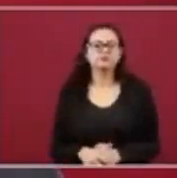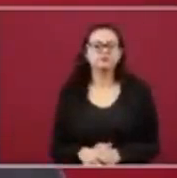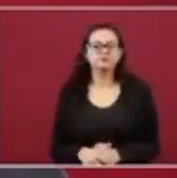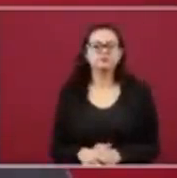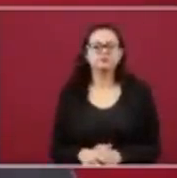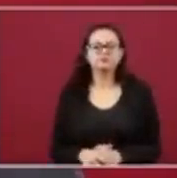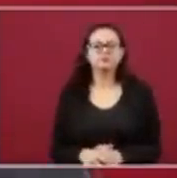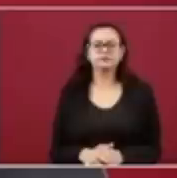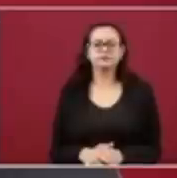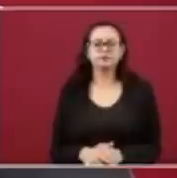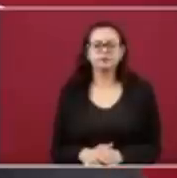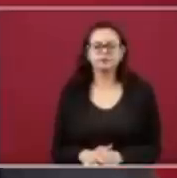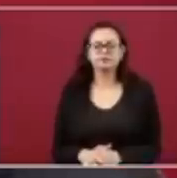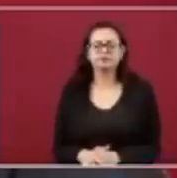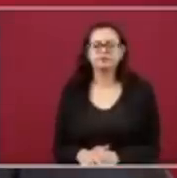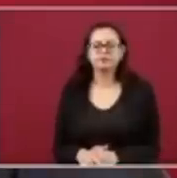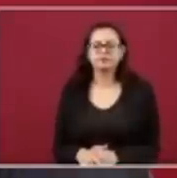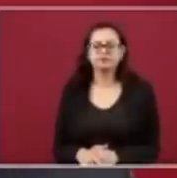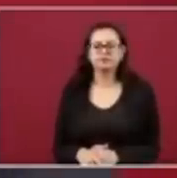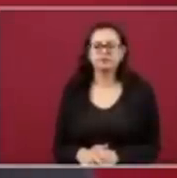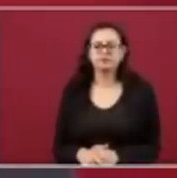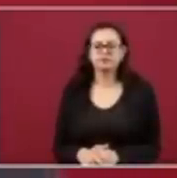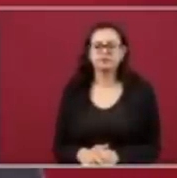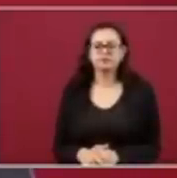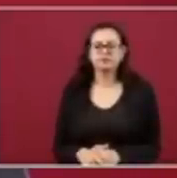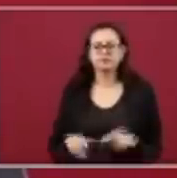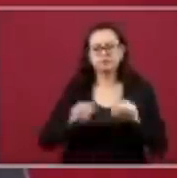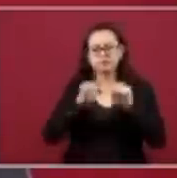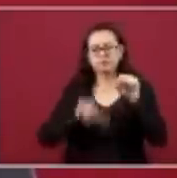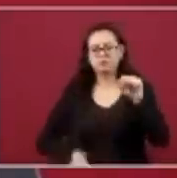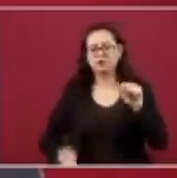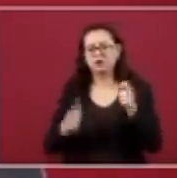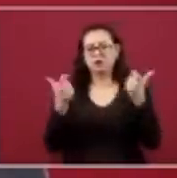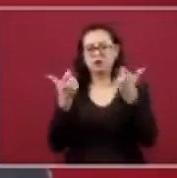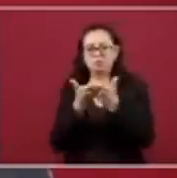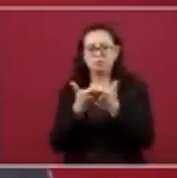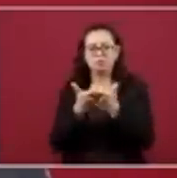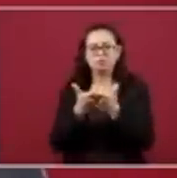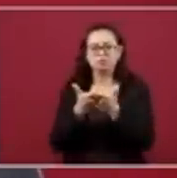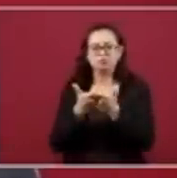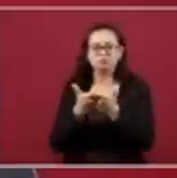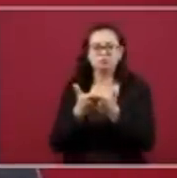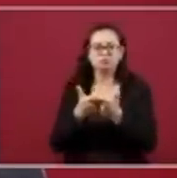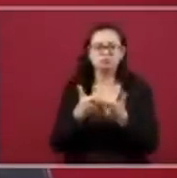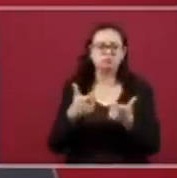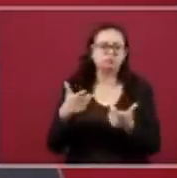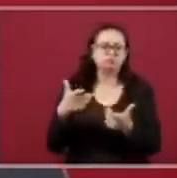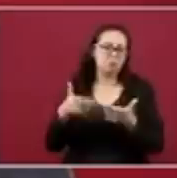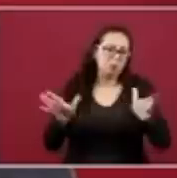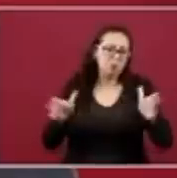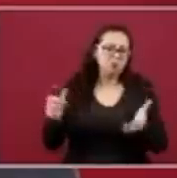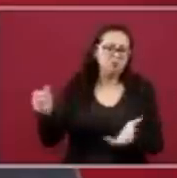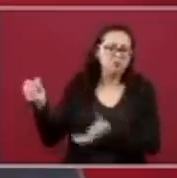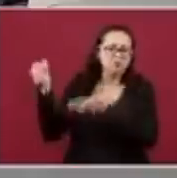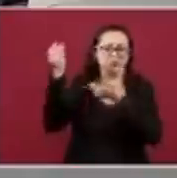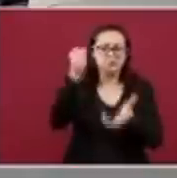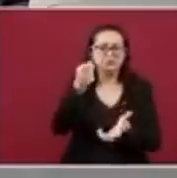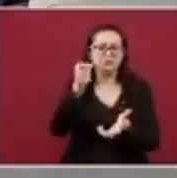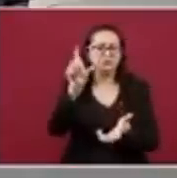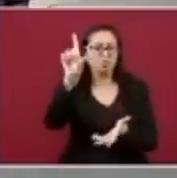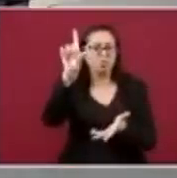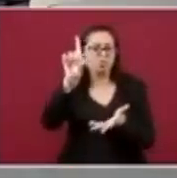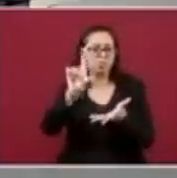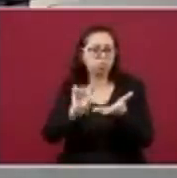la inversión pública en México es de las más bajas del mundo. ¿Y sí?